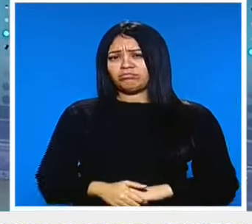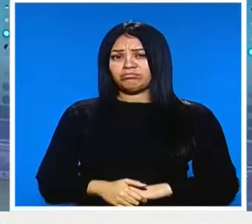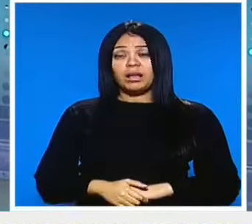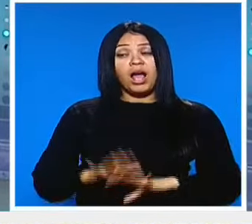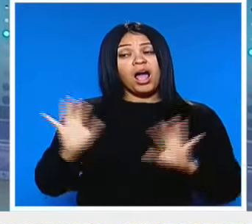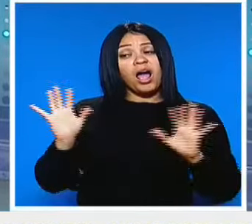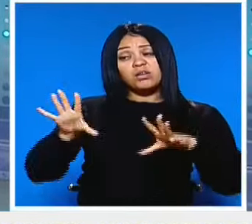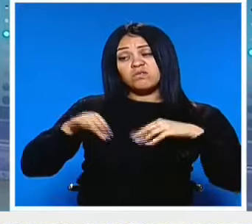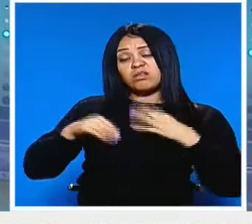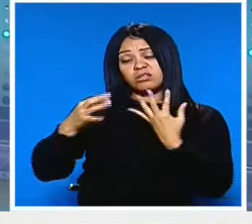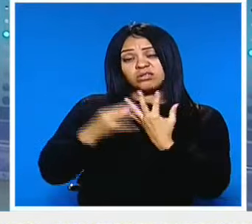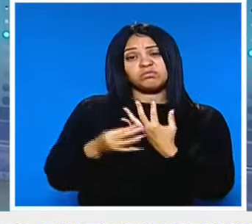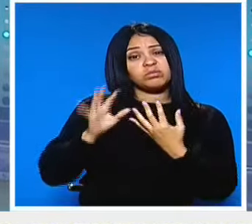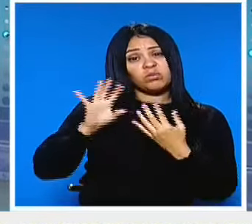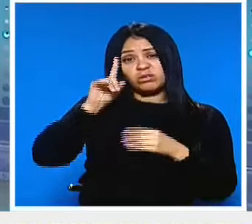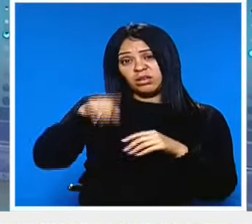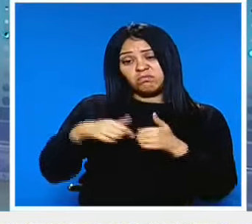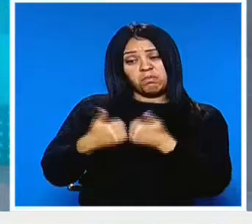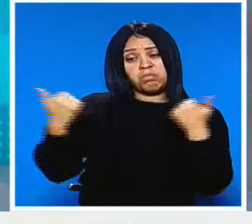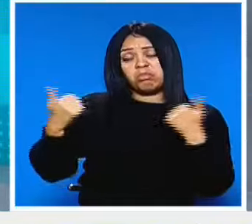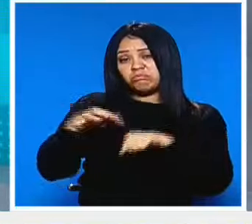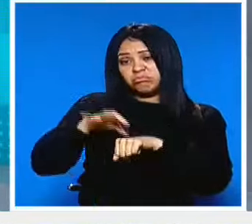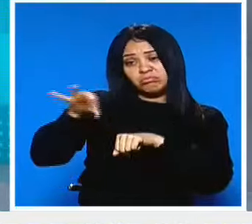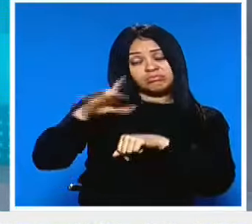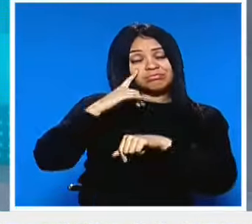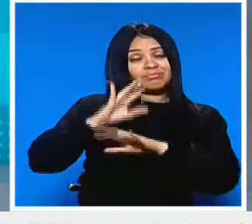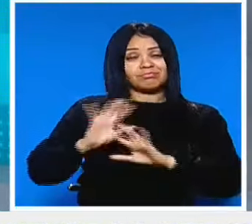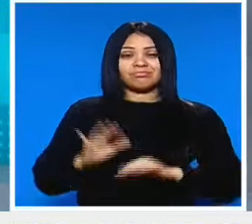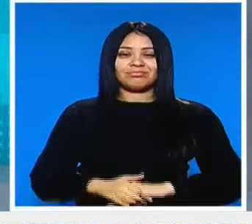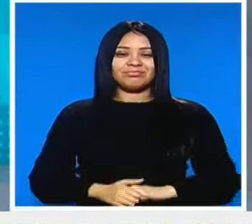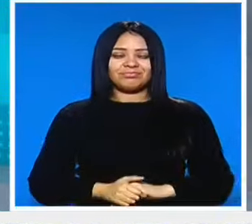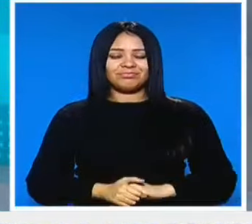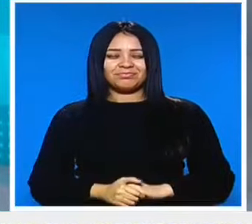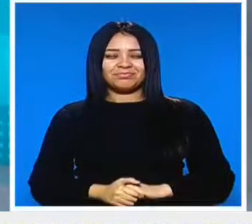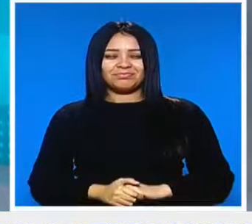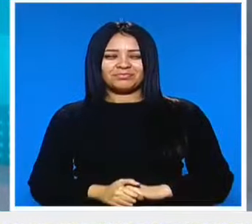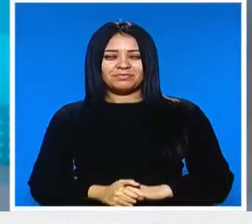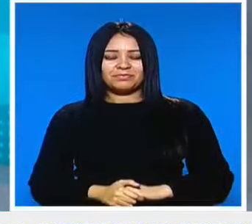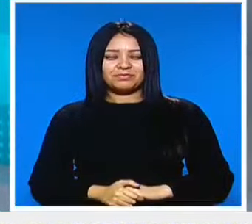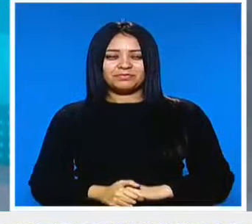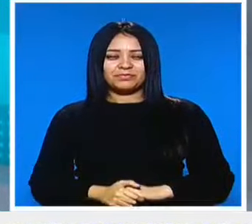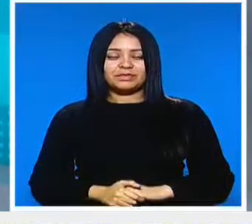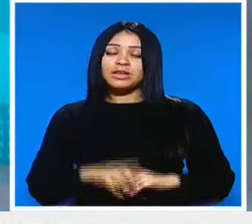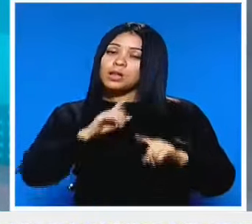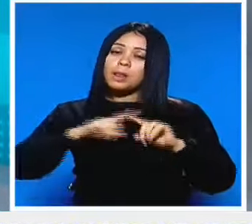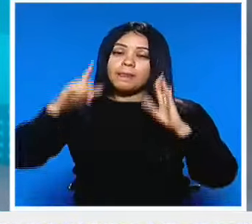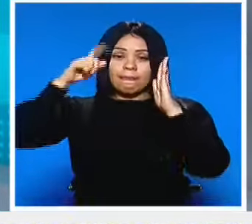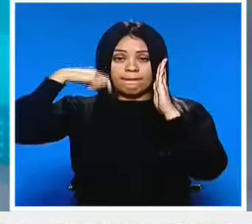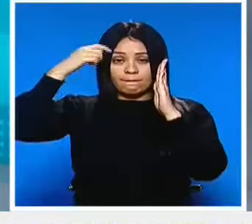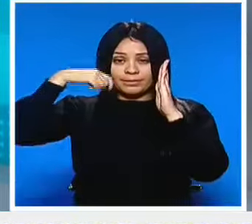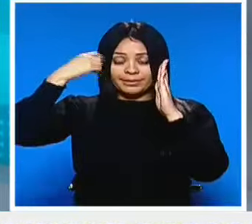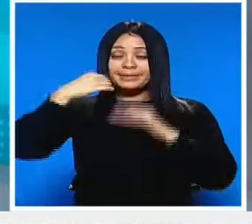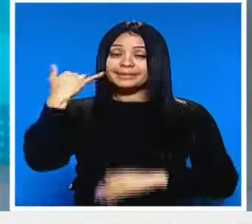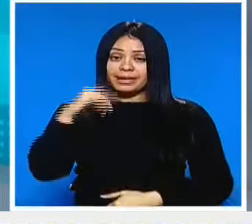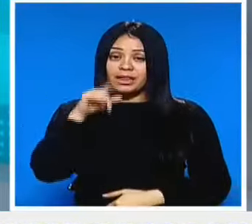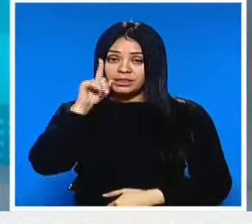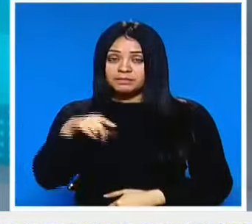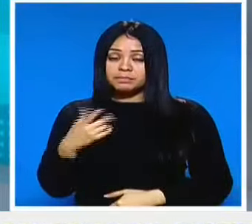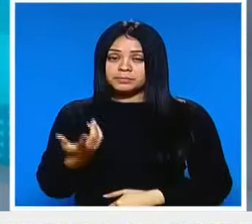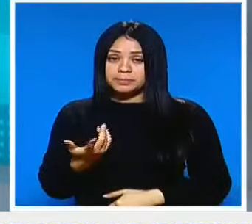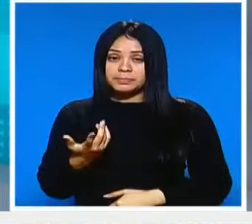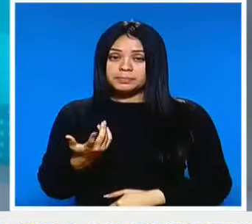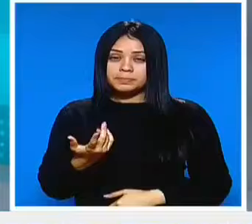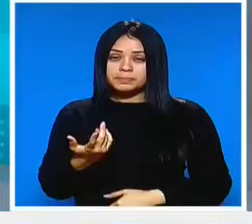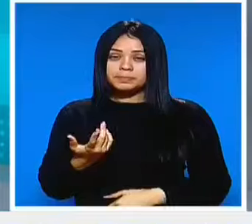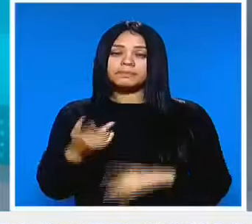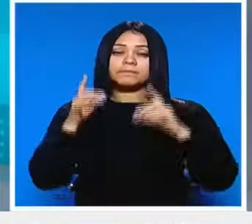acepto la propuesta, lo dejo. Muy contundente, Carolina, es cierto. Pero por cierto, otro de los videos virales que tenemos que comentar con ustedes